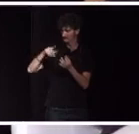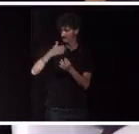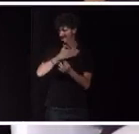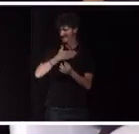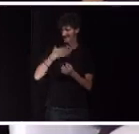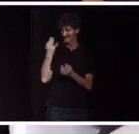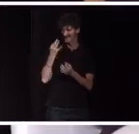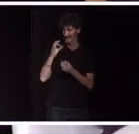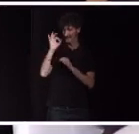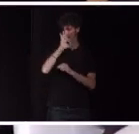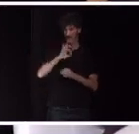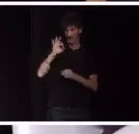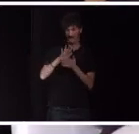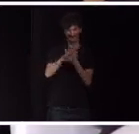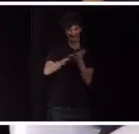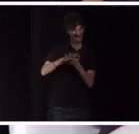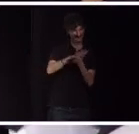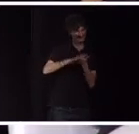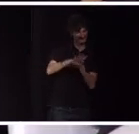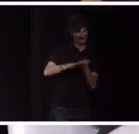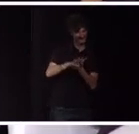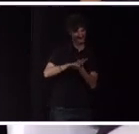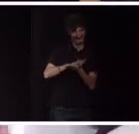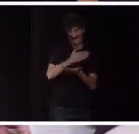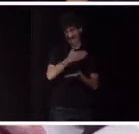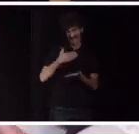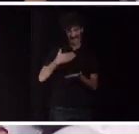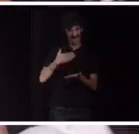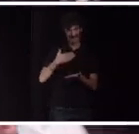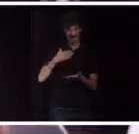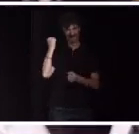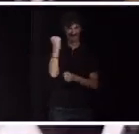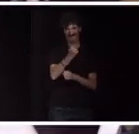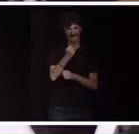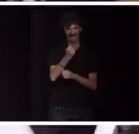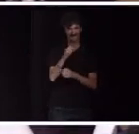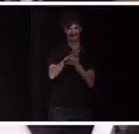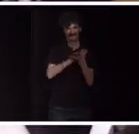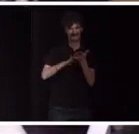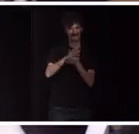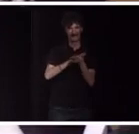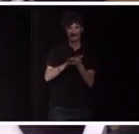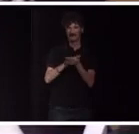¿no? Por eso llevan matando a Podemos prácticamente